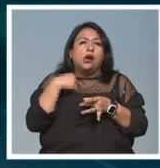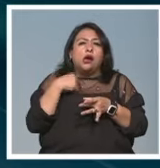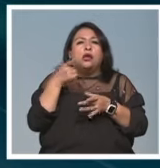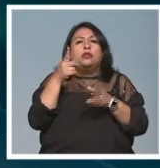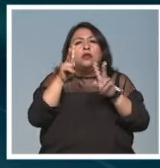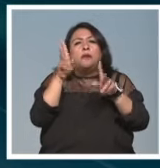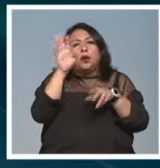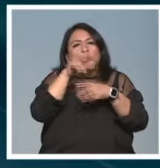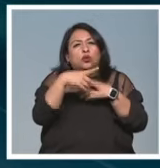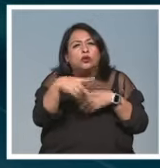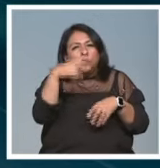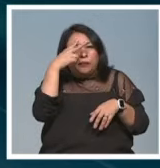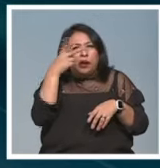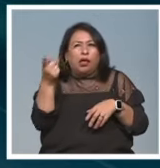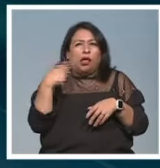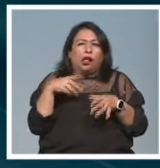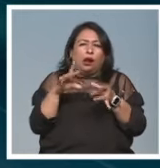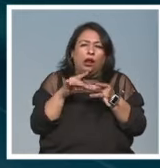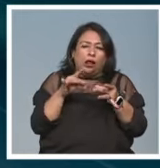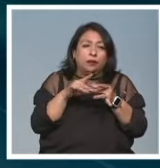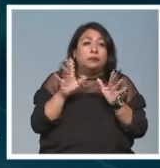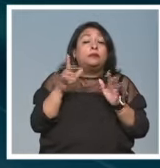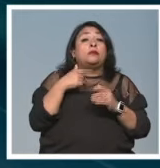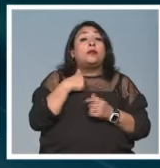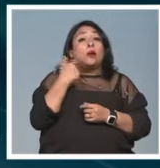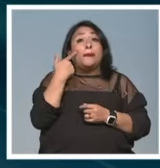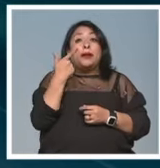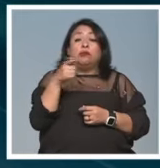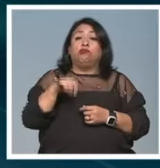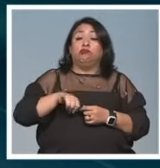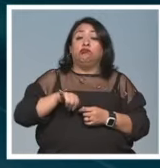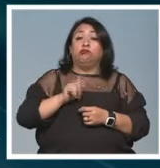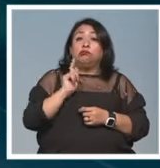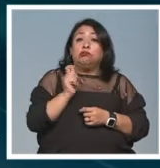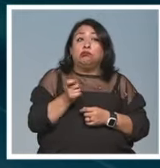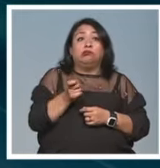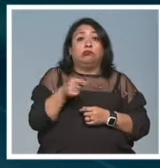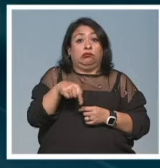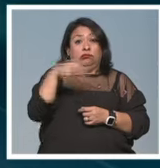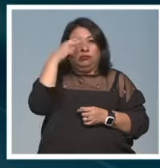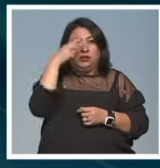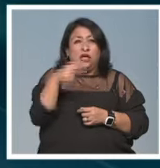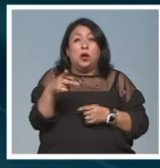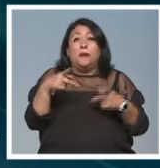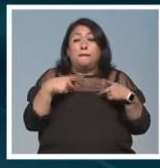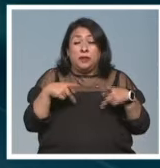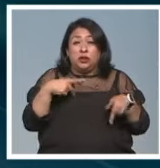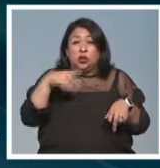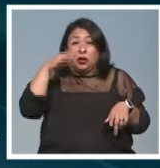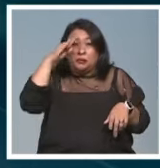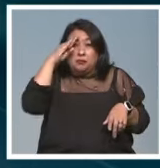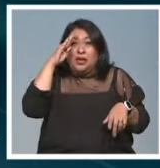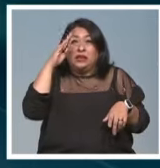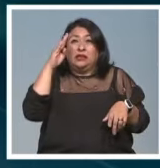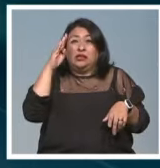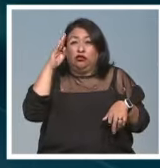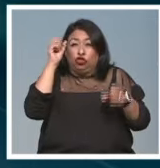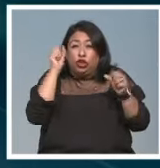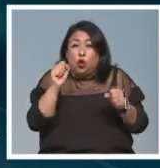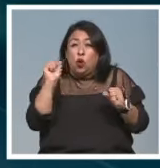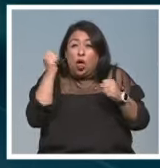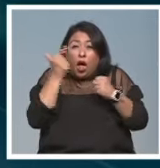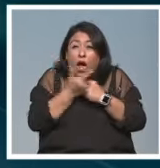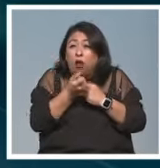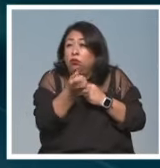Mexico. What I found really interesting about being in Mexico was that if people believe in something, if enough people believe in an